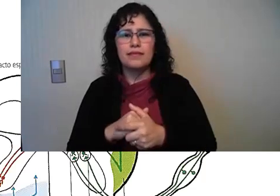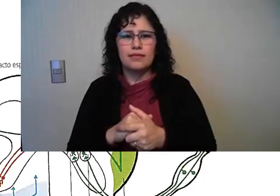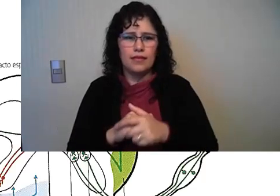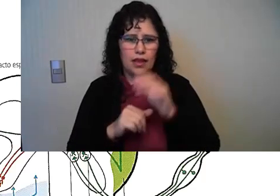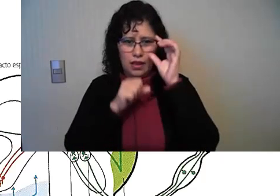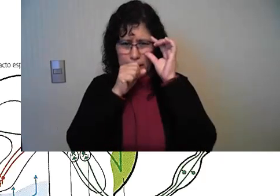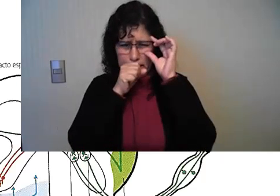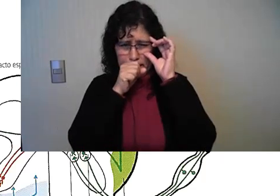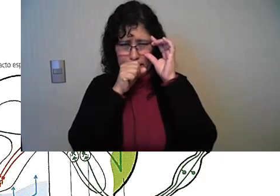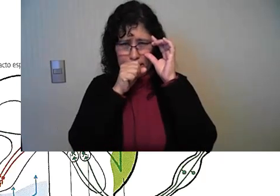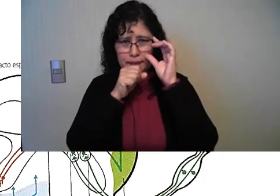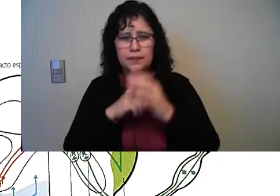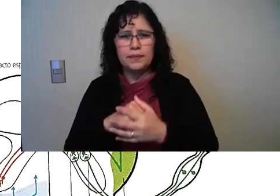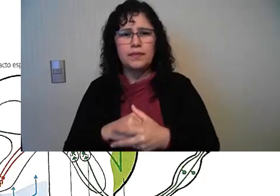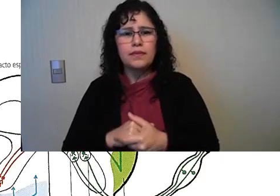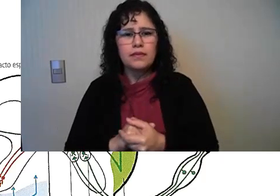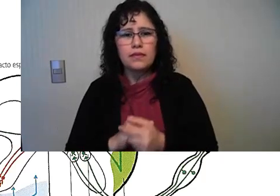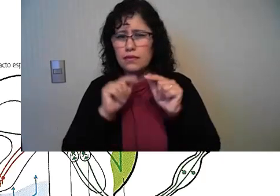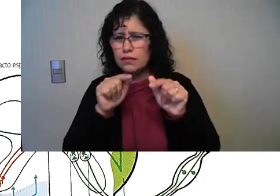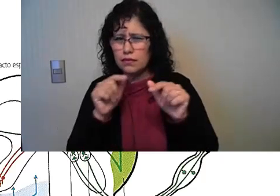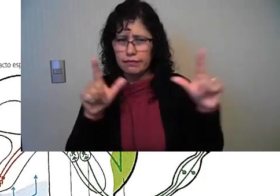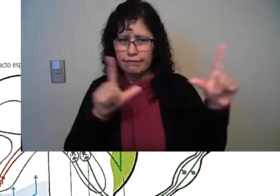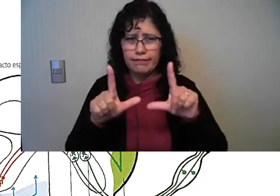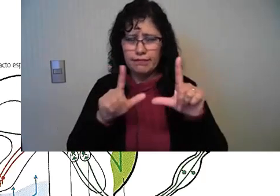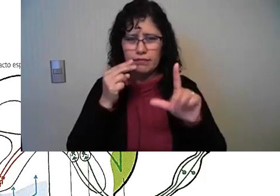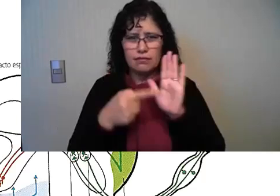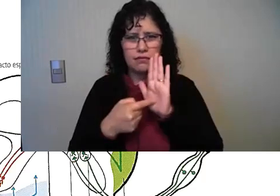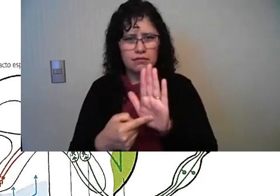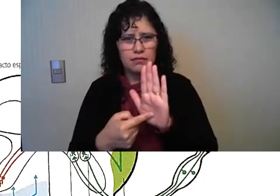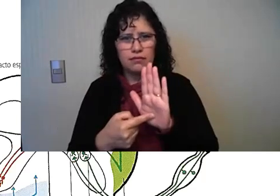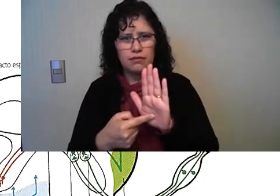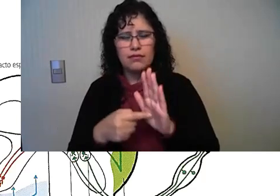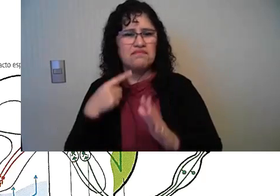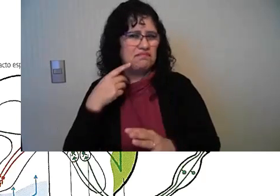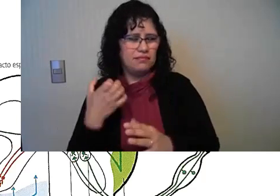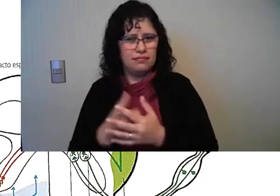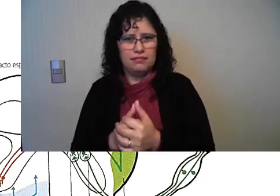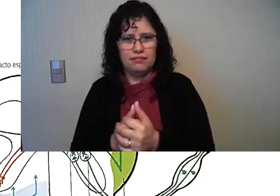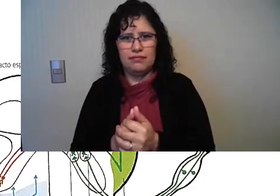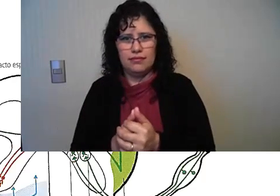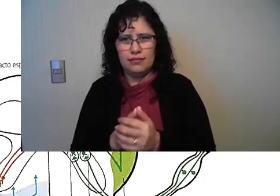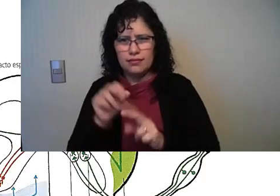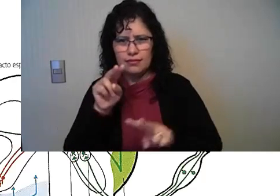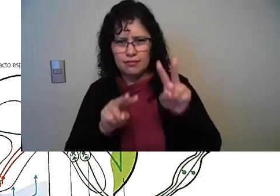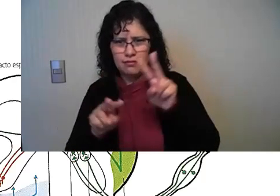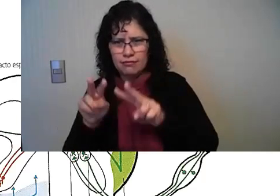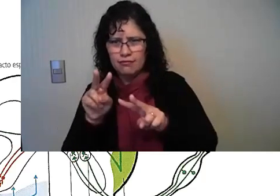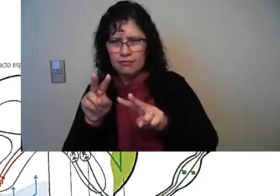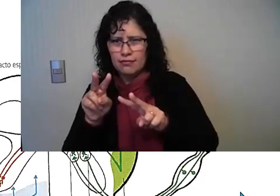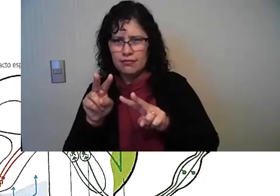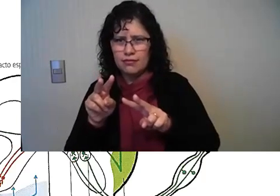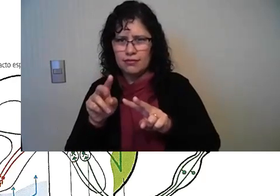En esta imagen podemos observar